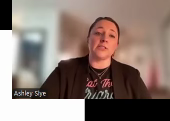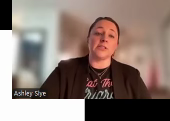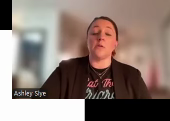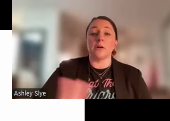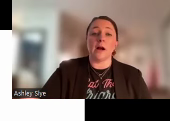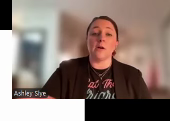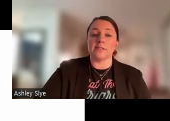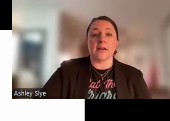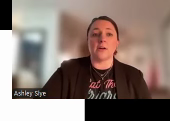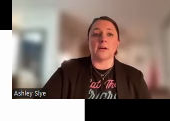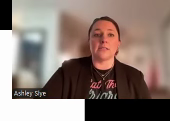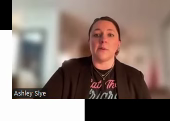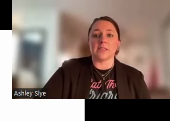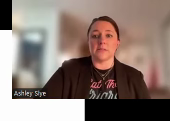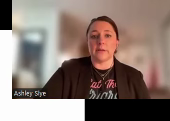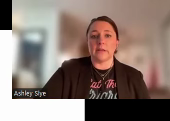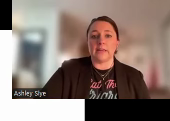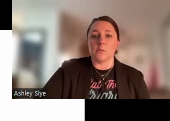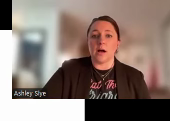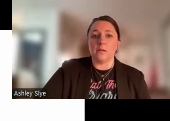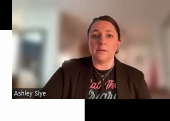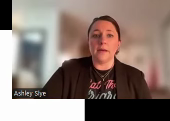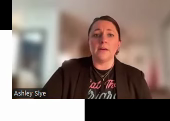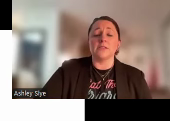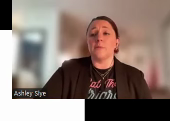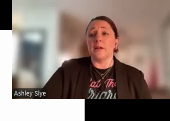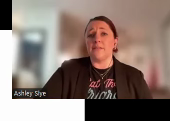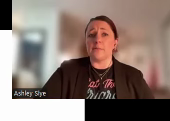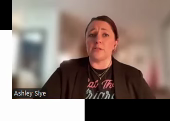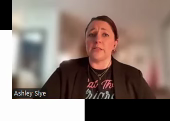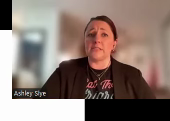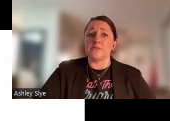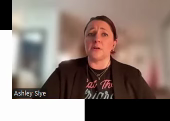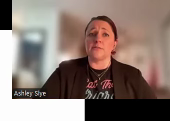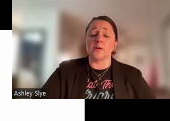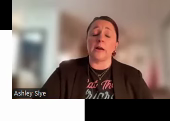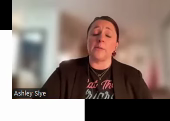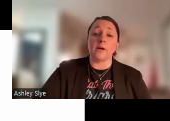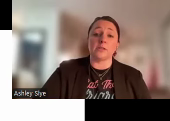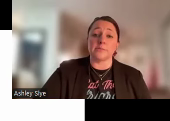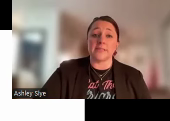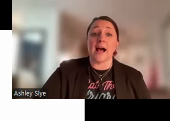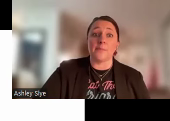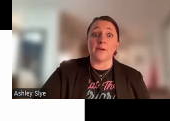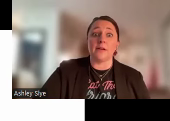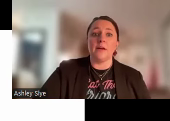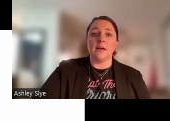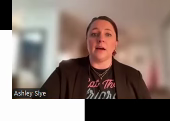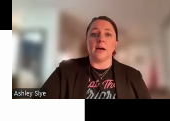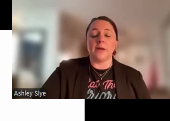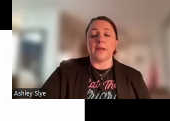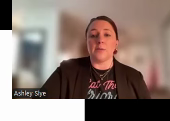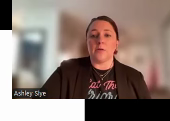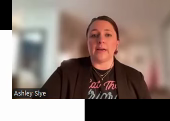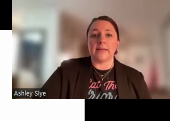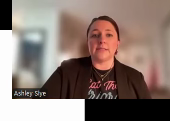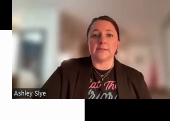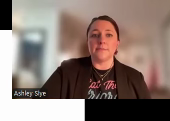coordinada un equipo de respuesta de la comunidad coordinada para asegurar que la organización contra el VIH puede